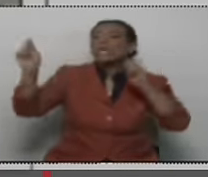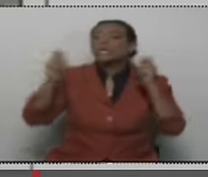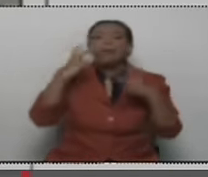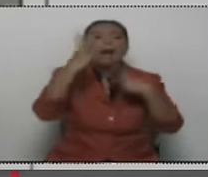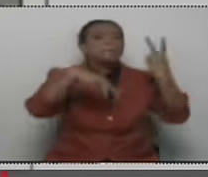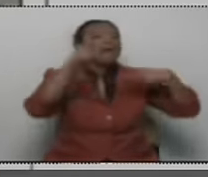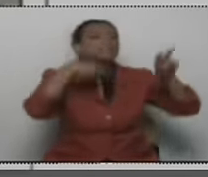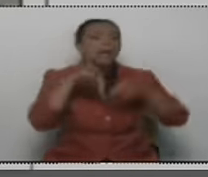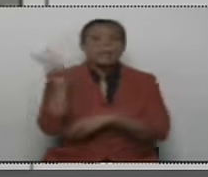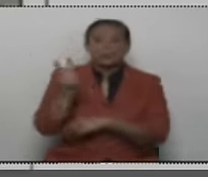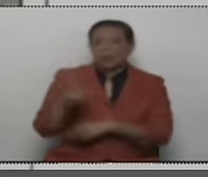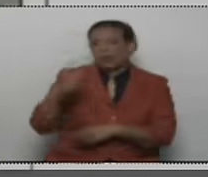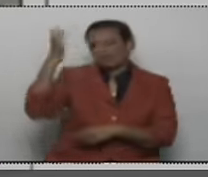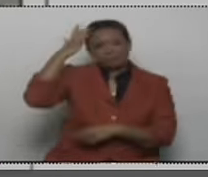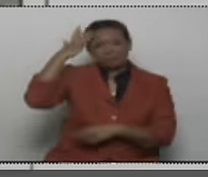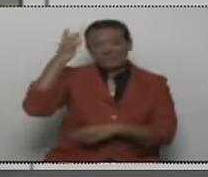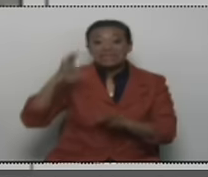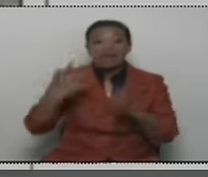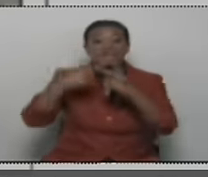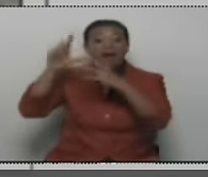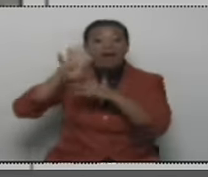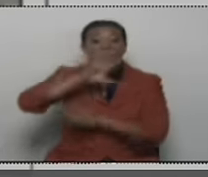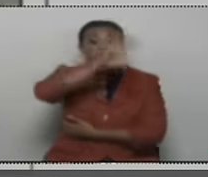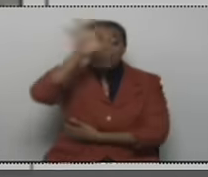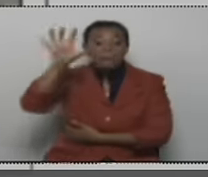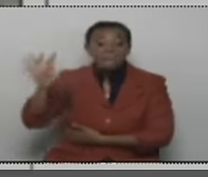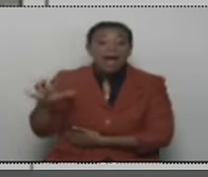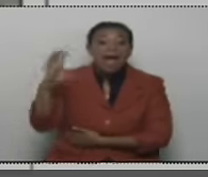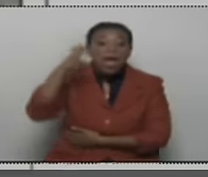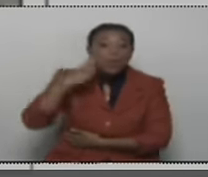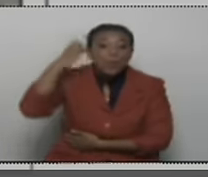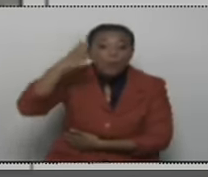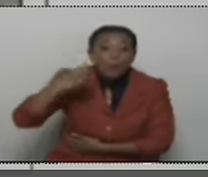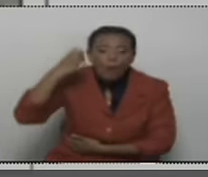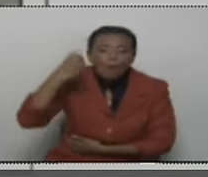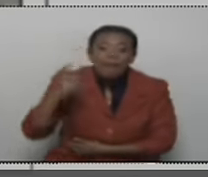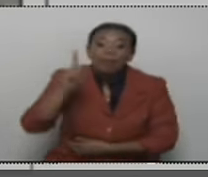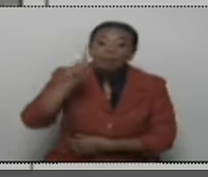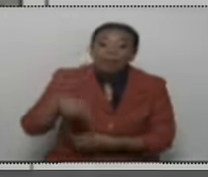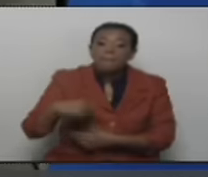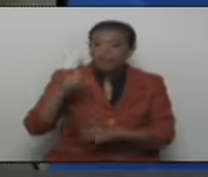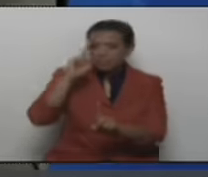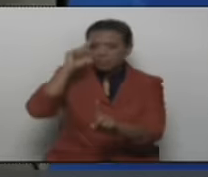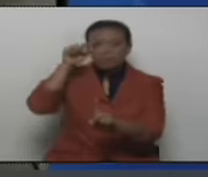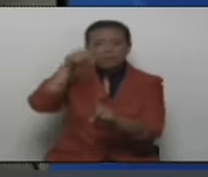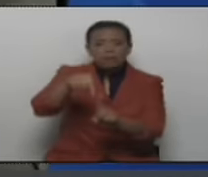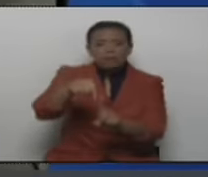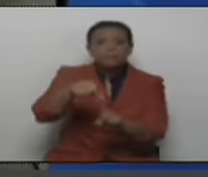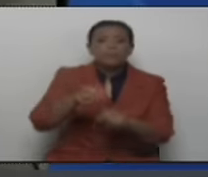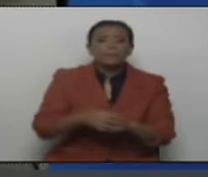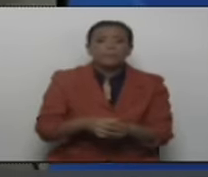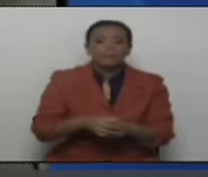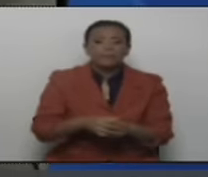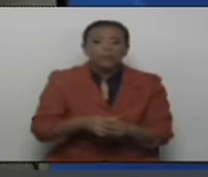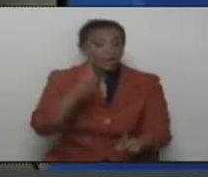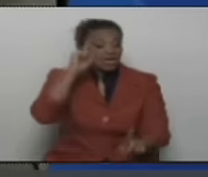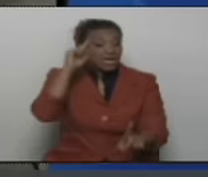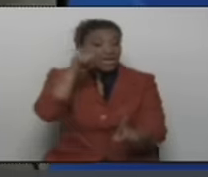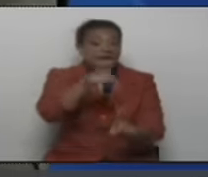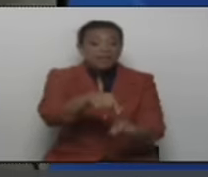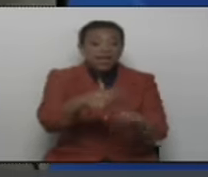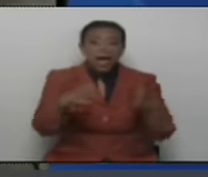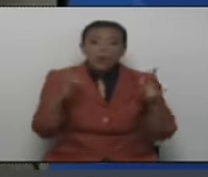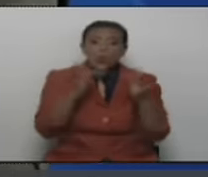de varias nacionalidades europeas, y que involucra directamente a una